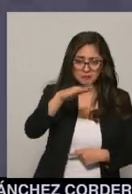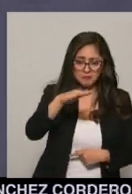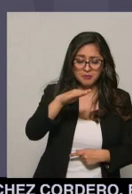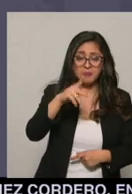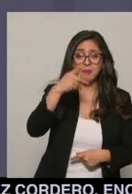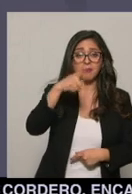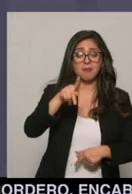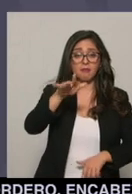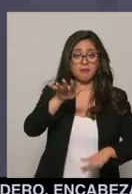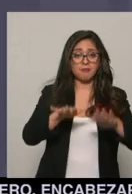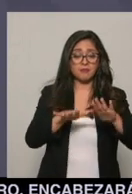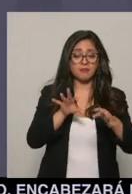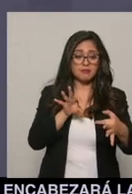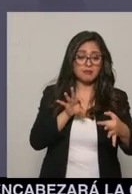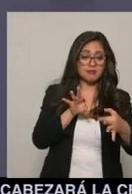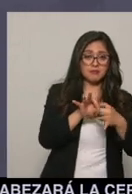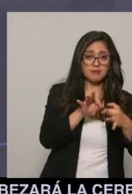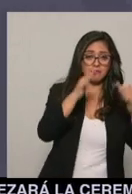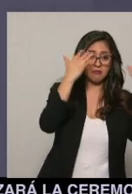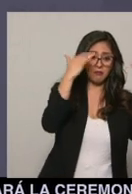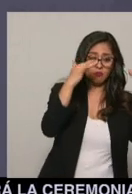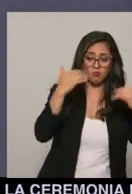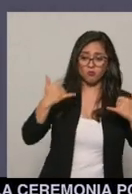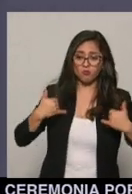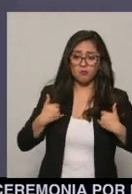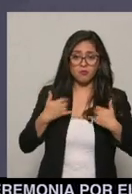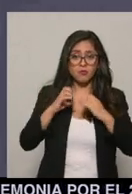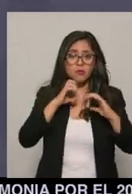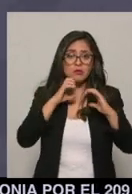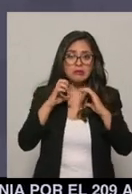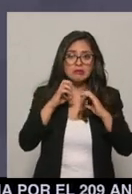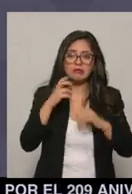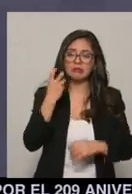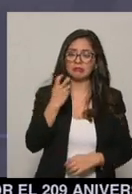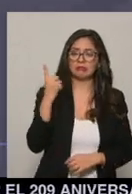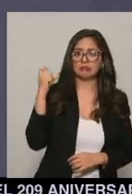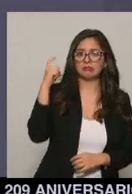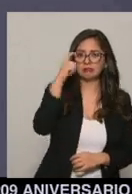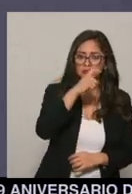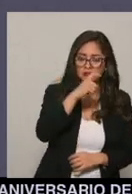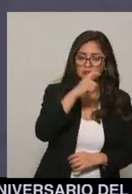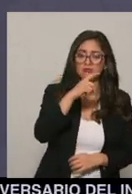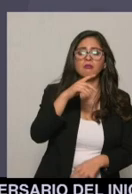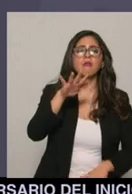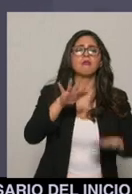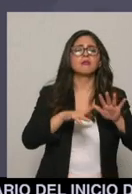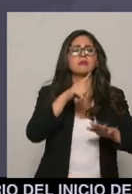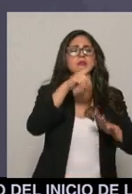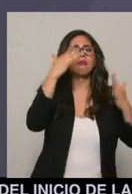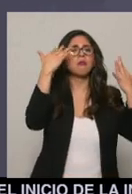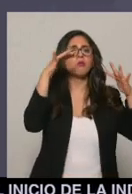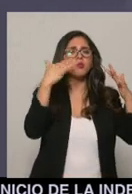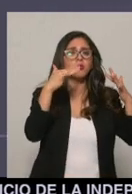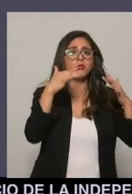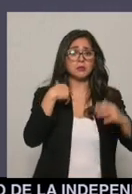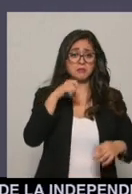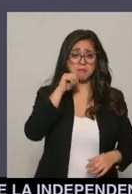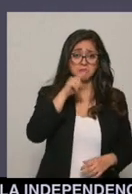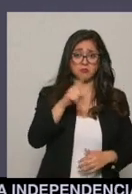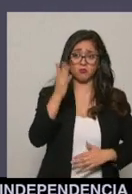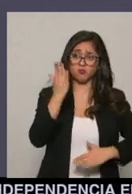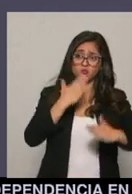empatar justamente la comunicación entre ellos y nosotros, pues, que es lo difícil. Nosotros como adultos a veces no crecemos al mismo